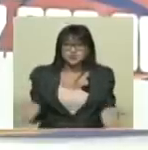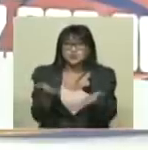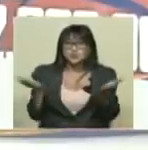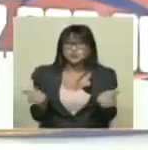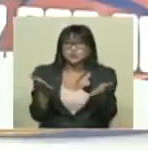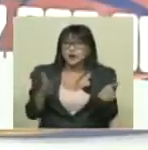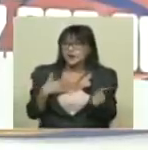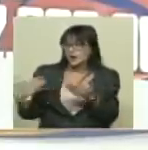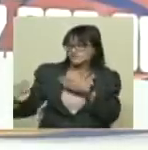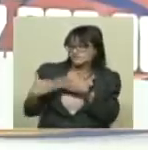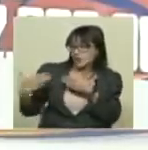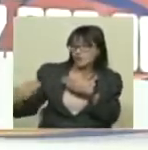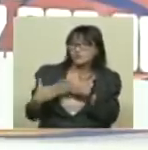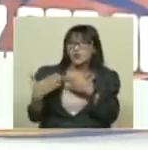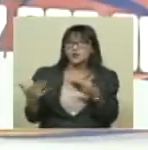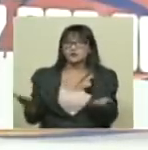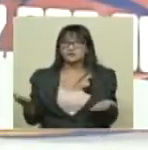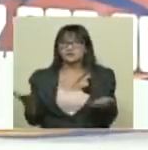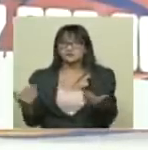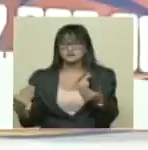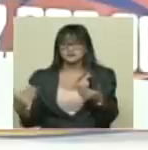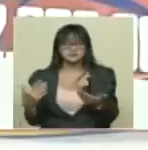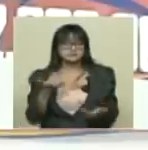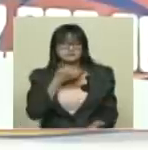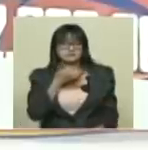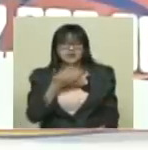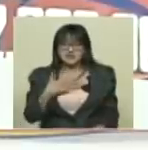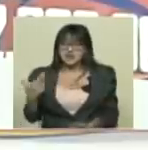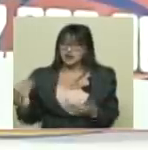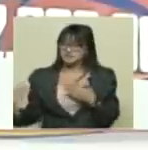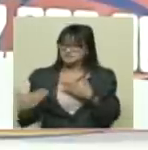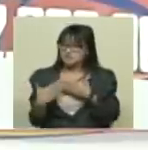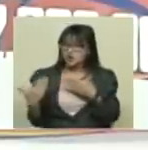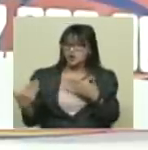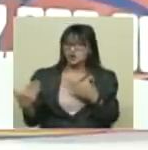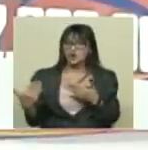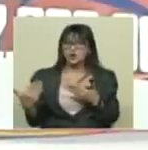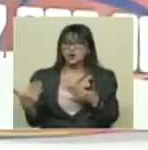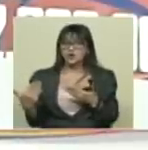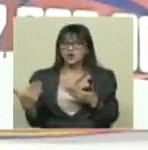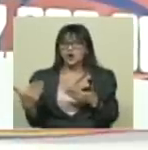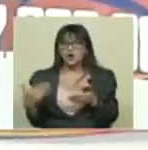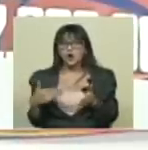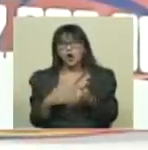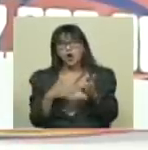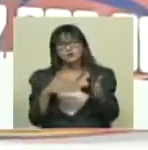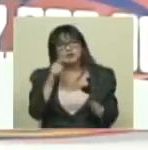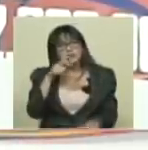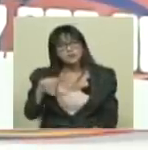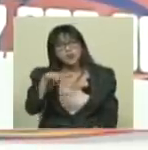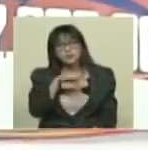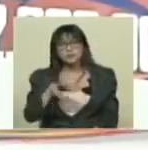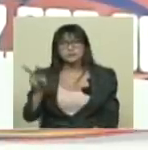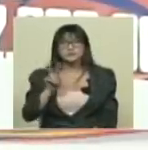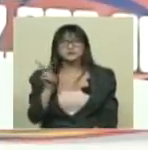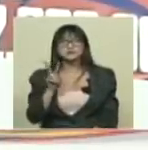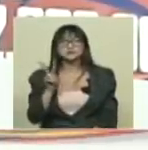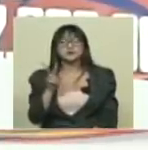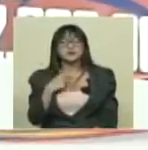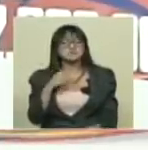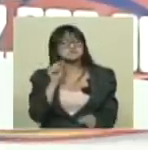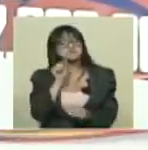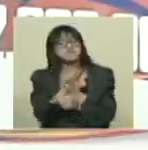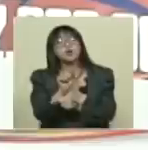estas sanciones y estas agresiones y estas pretendidas sanciones contra el pueblo de Venezuela, yo les